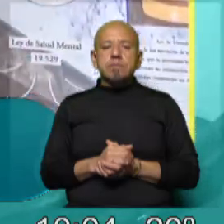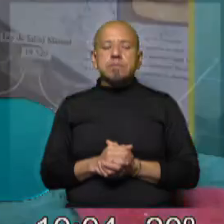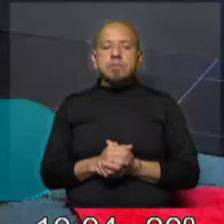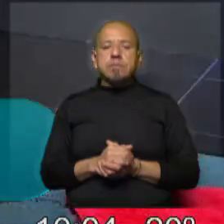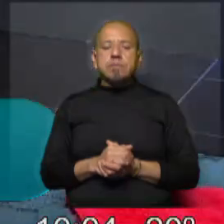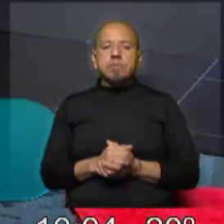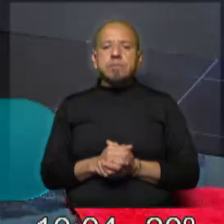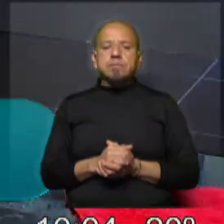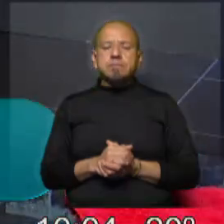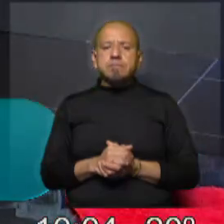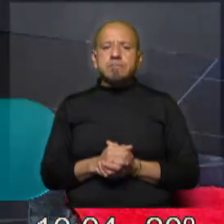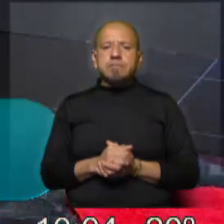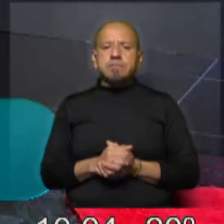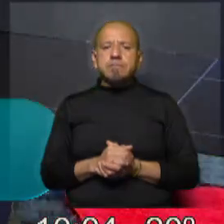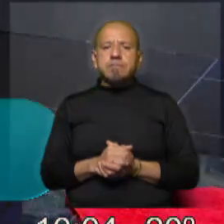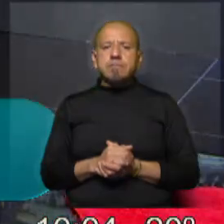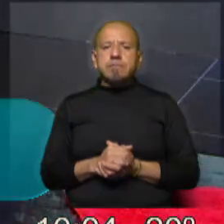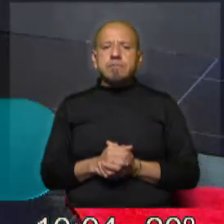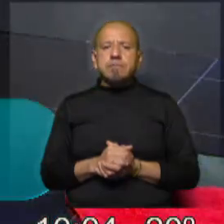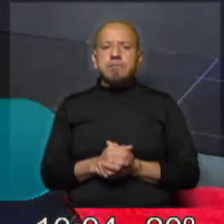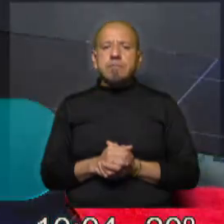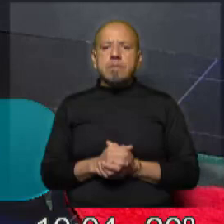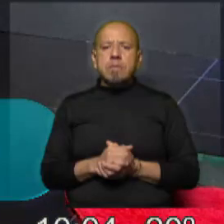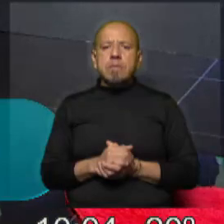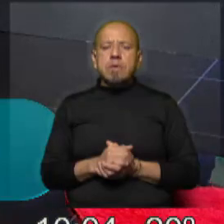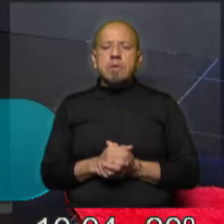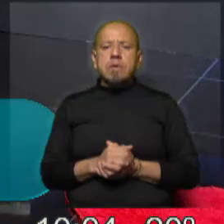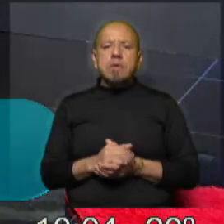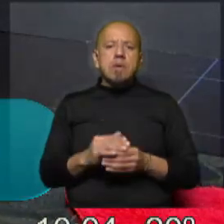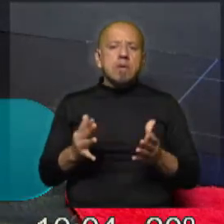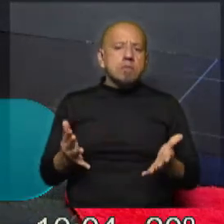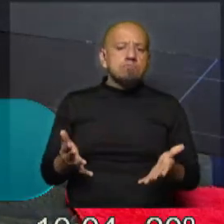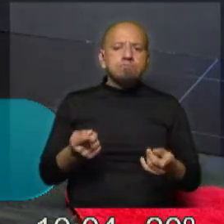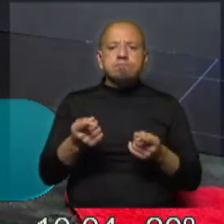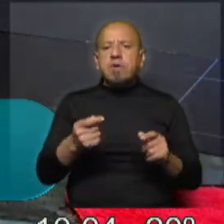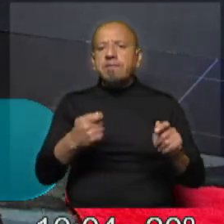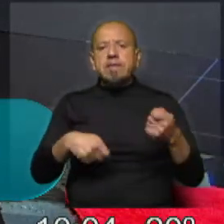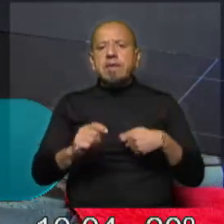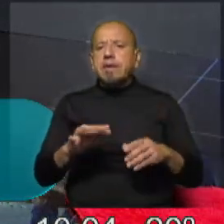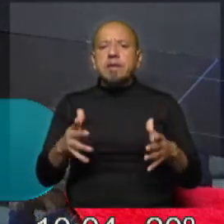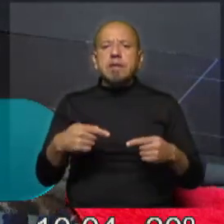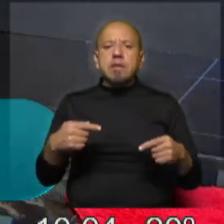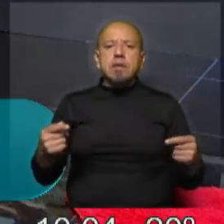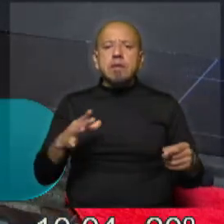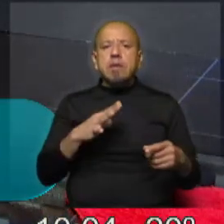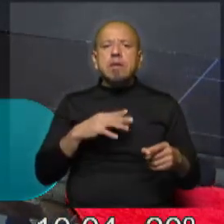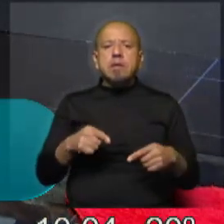energía. Pero ahí por ejemplo, ¿va a haber algo para vender, que la gente pueda comprar para colaborar?